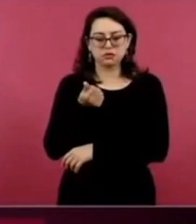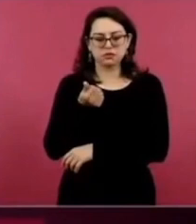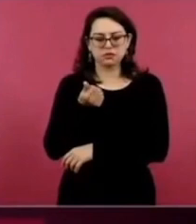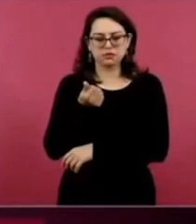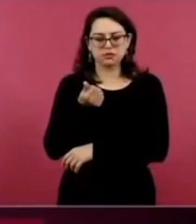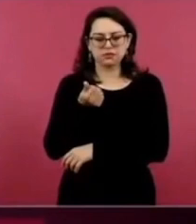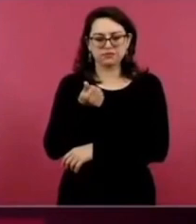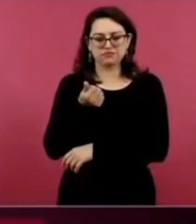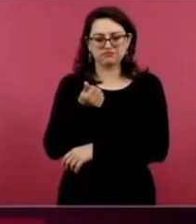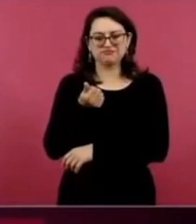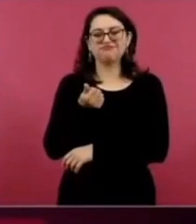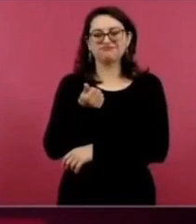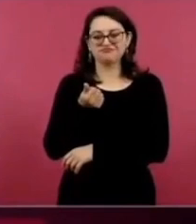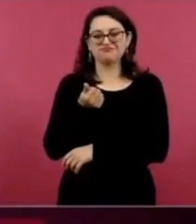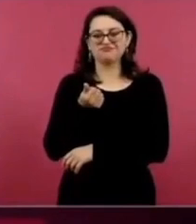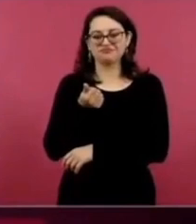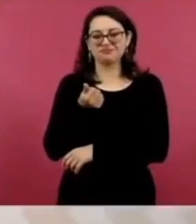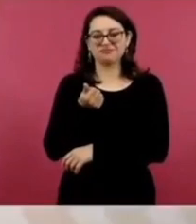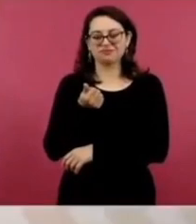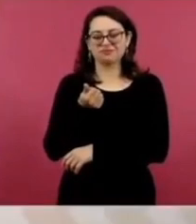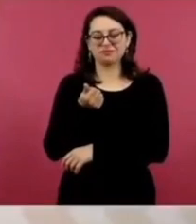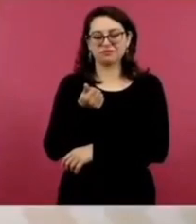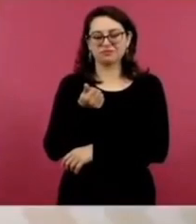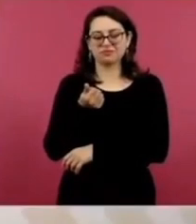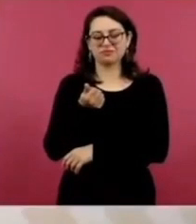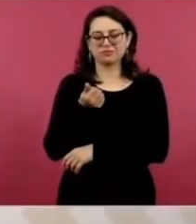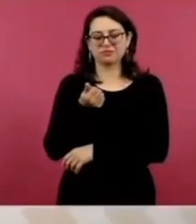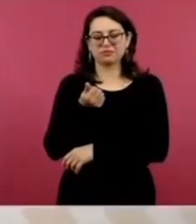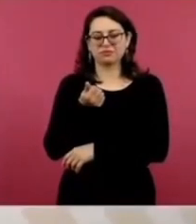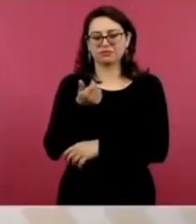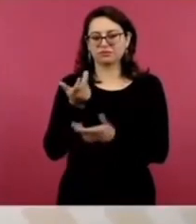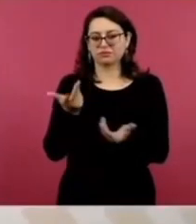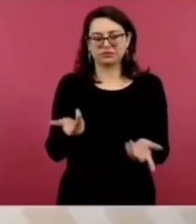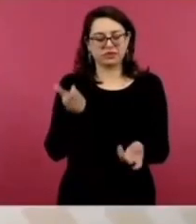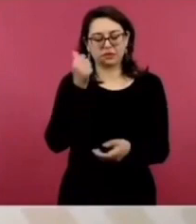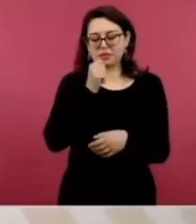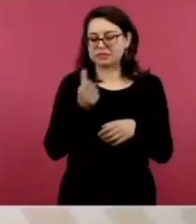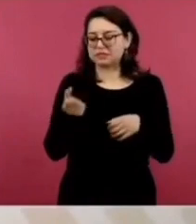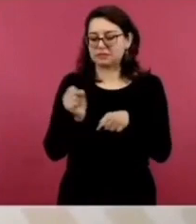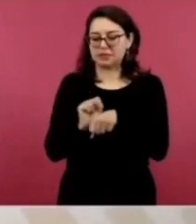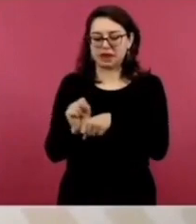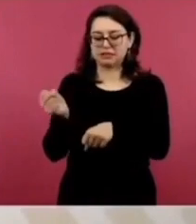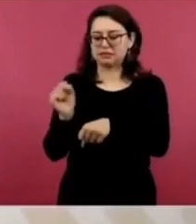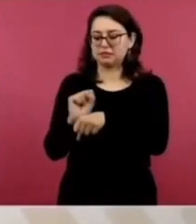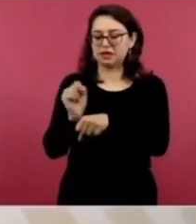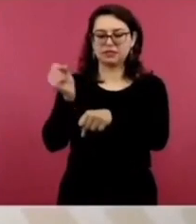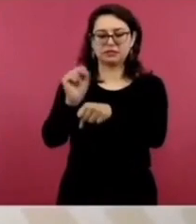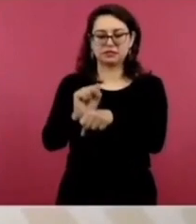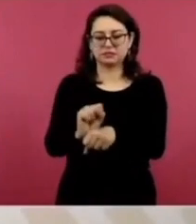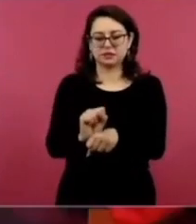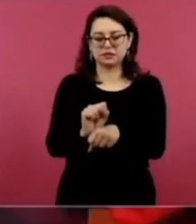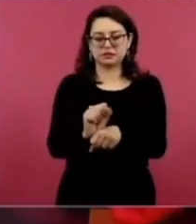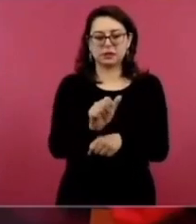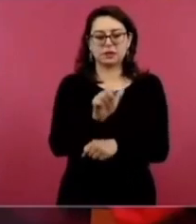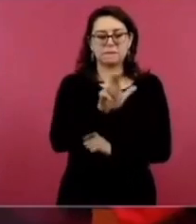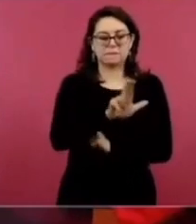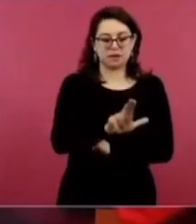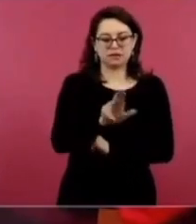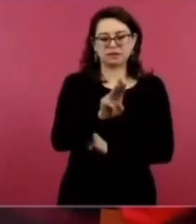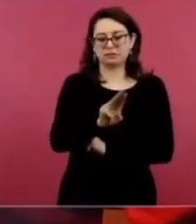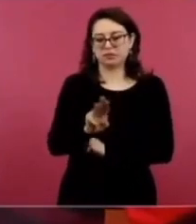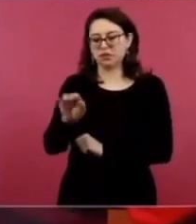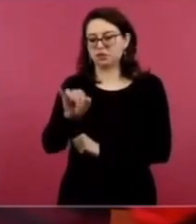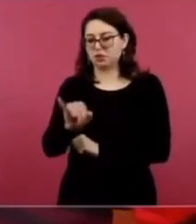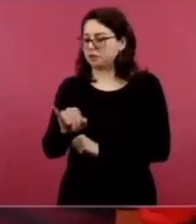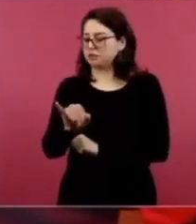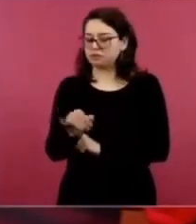Se iban a y ese era el comportamiento. O sea, martes, miércoles y jueves,